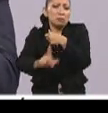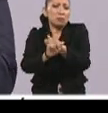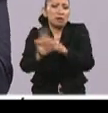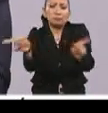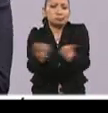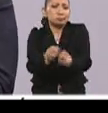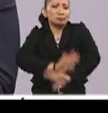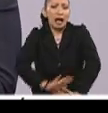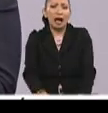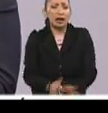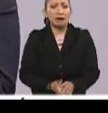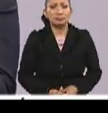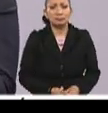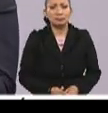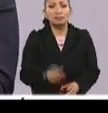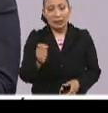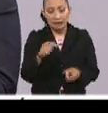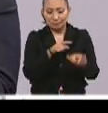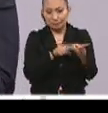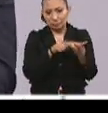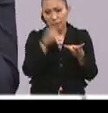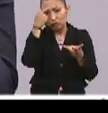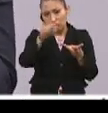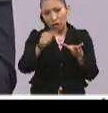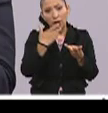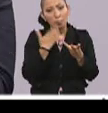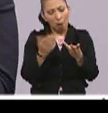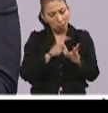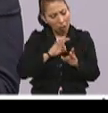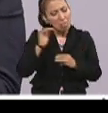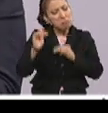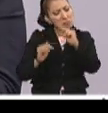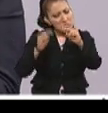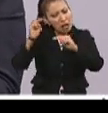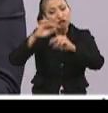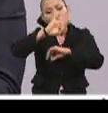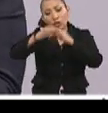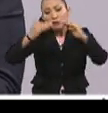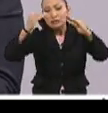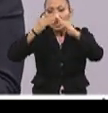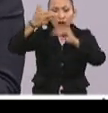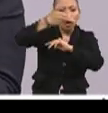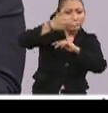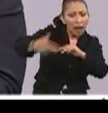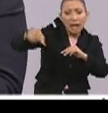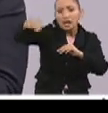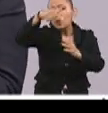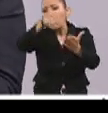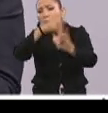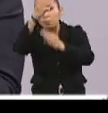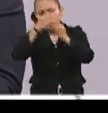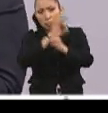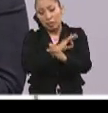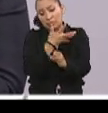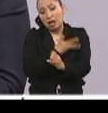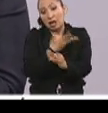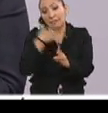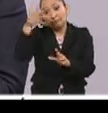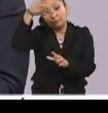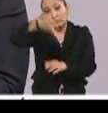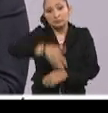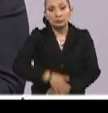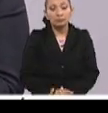That's it. Y bueno, la tercera creo que es súper escalable y todas las casas y todos los hoteles y todos los lugares del mundo podrían tenerlo en el